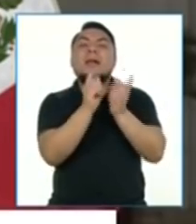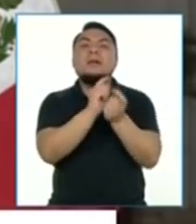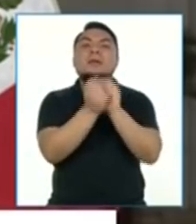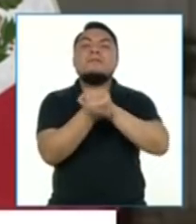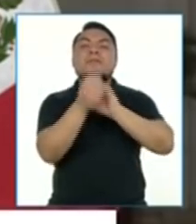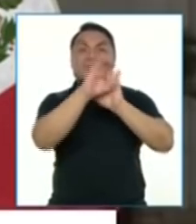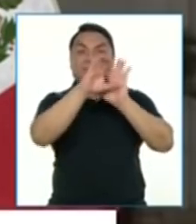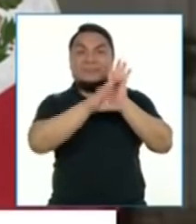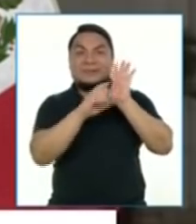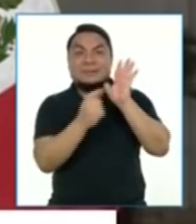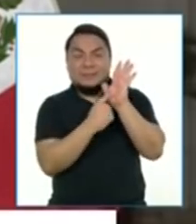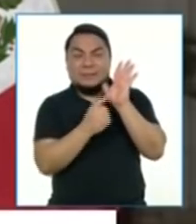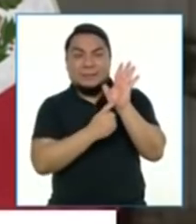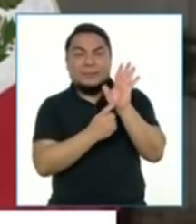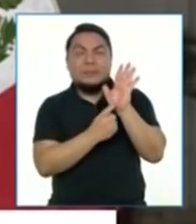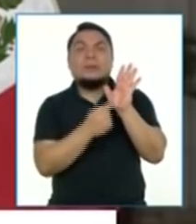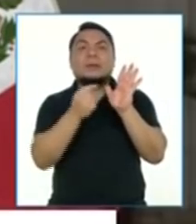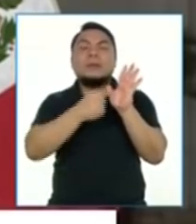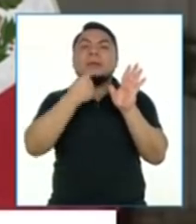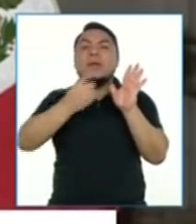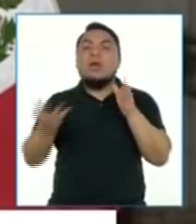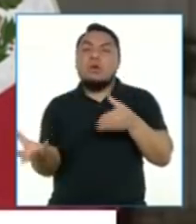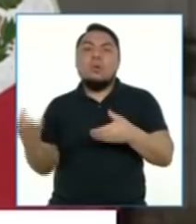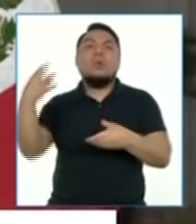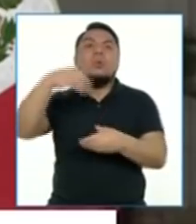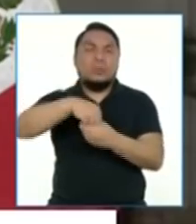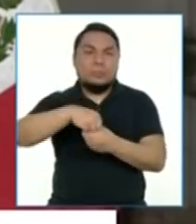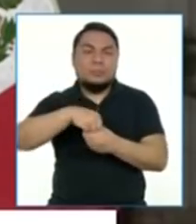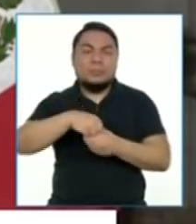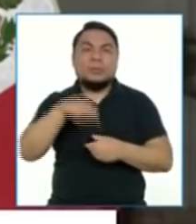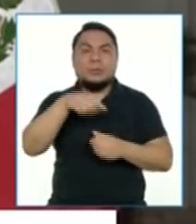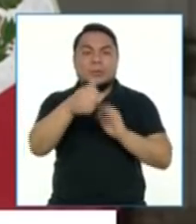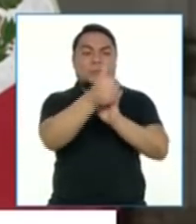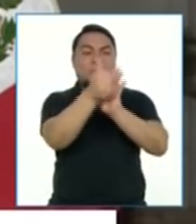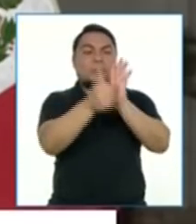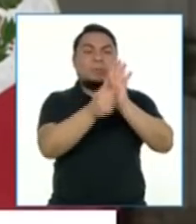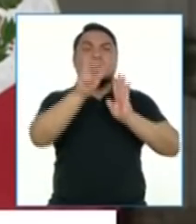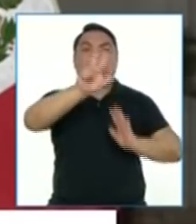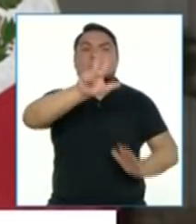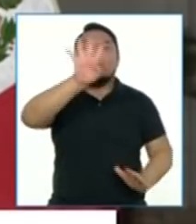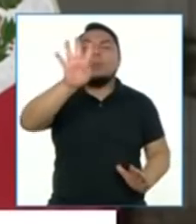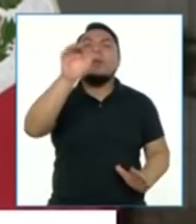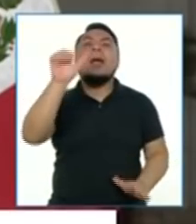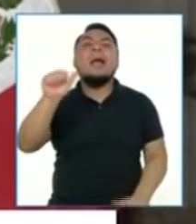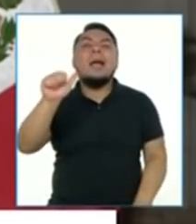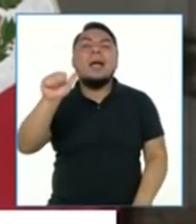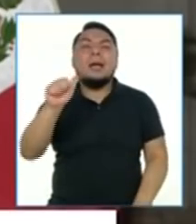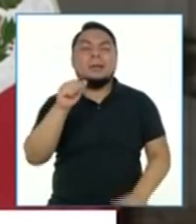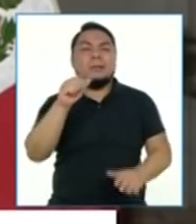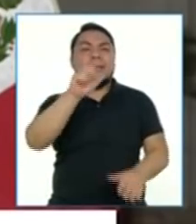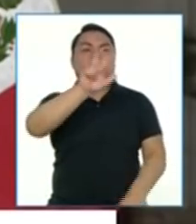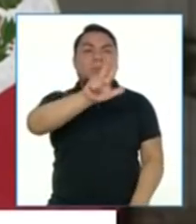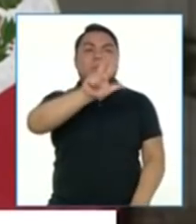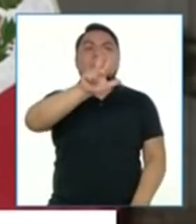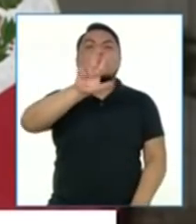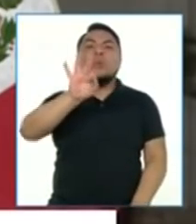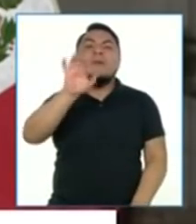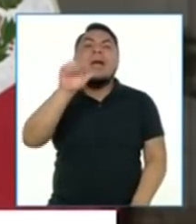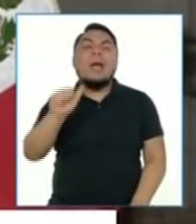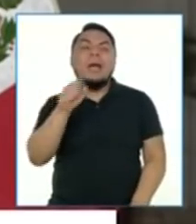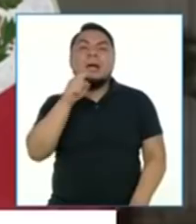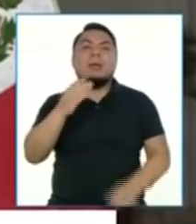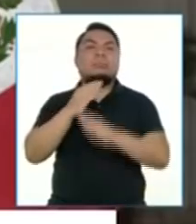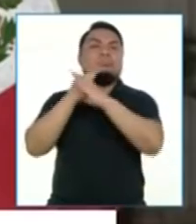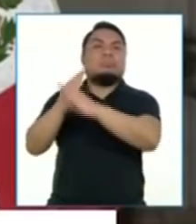de varios pero eso no quita digamos que se ha debilitado tanto el presidente como apresura desde el congreso es